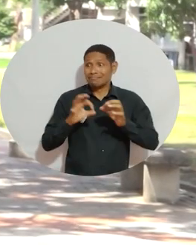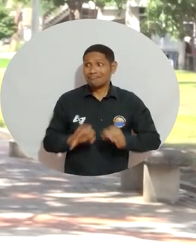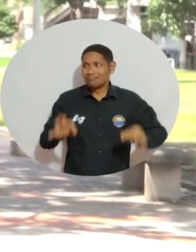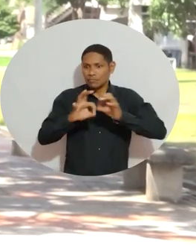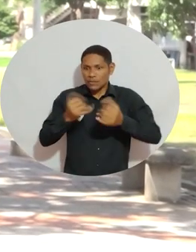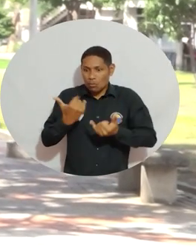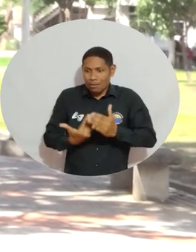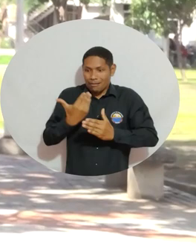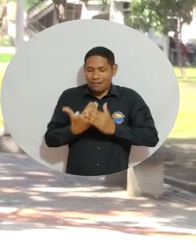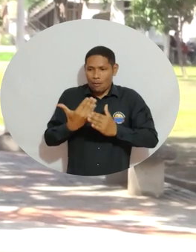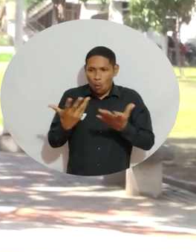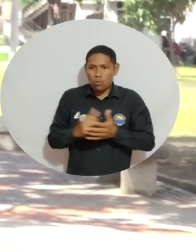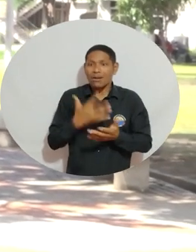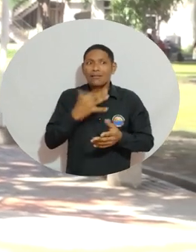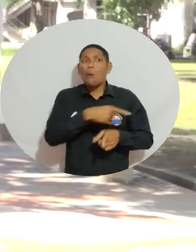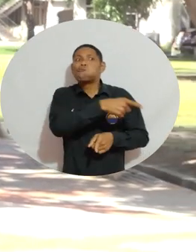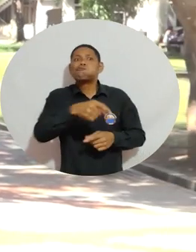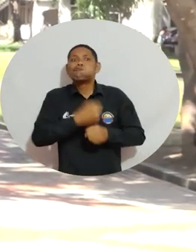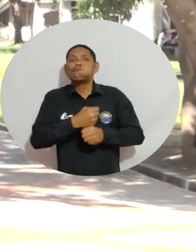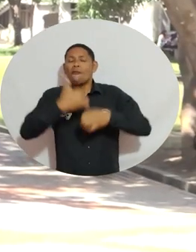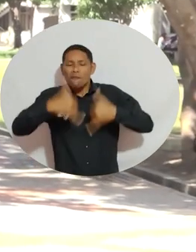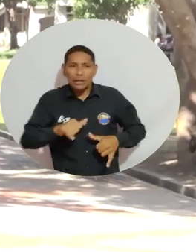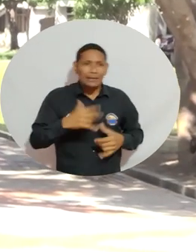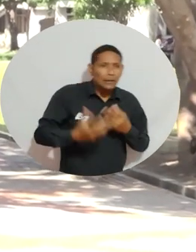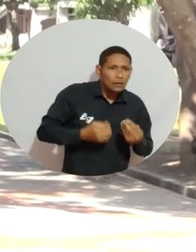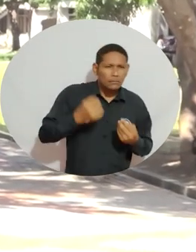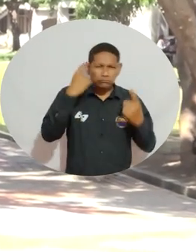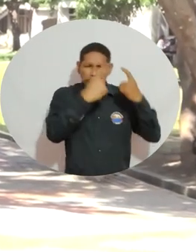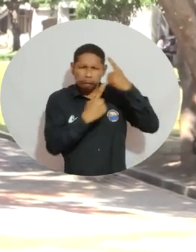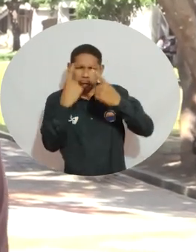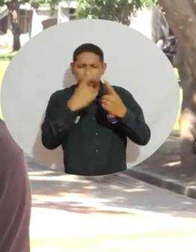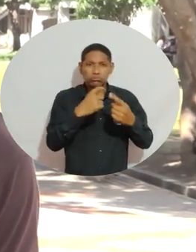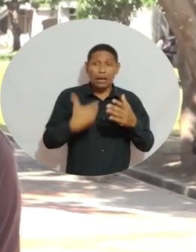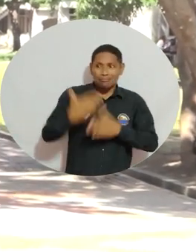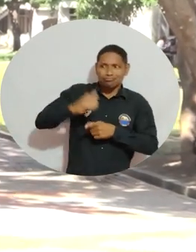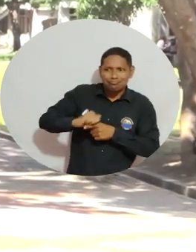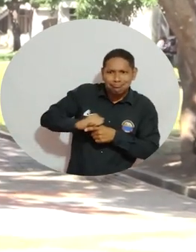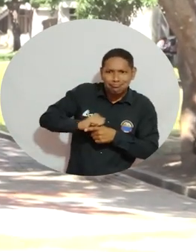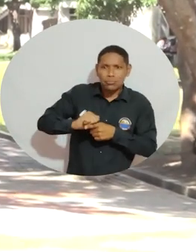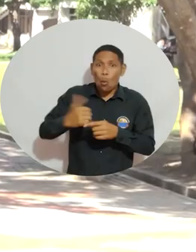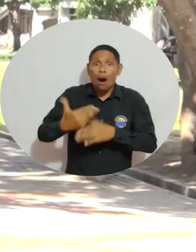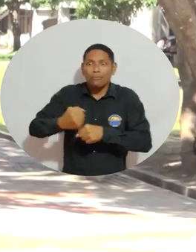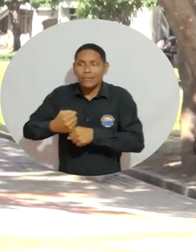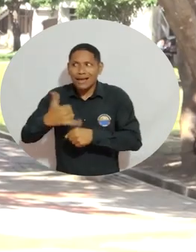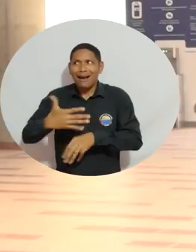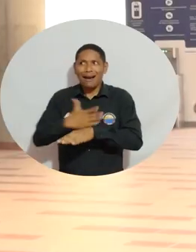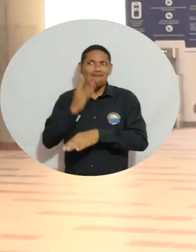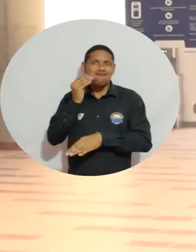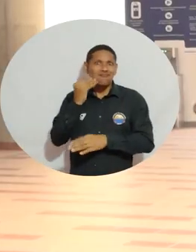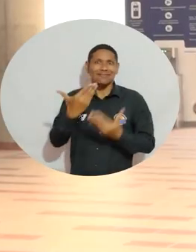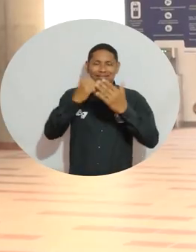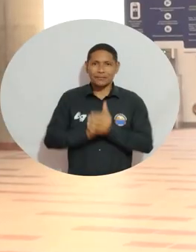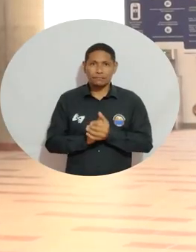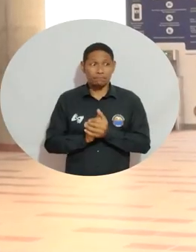nos vamos acostumbrando desde el principio a lo que vamos a encontrar en la vida real, ya una vez nos graduemos, cuando comencemos a hacer las prácticas, cuando comencemos a trabajar. La